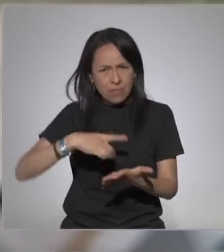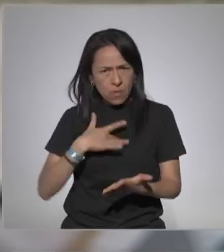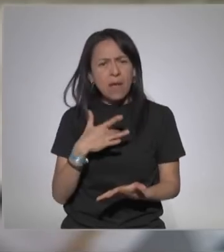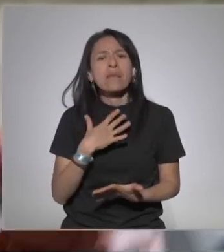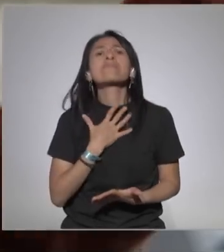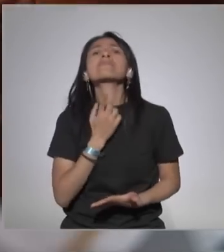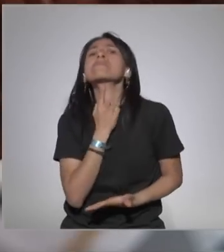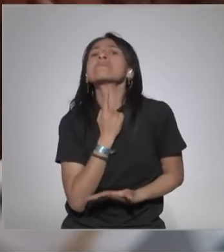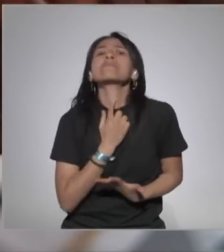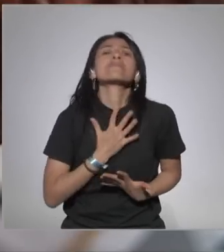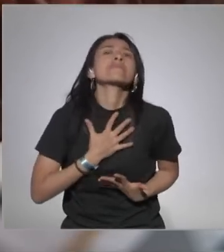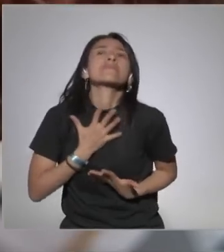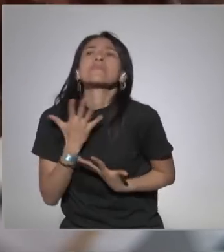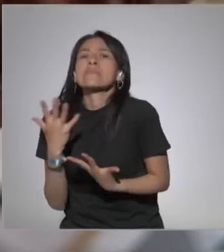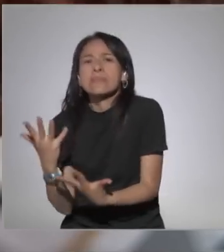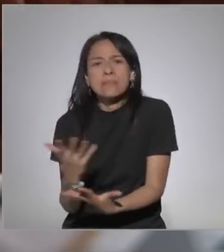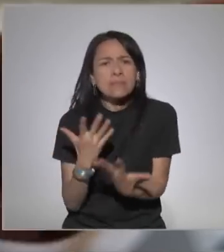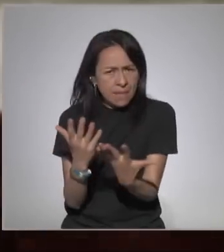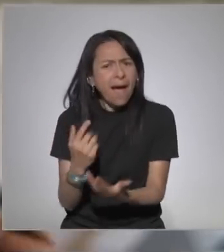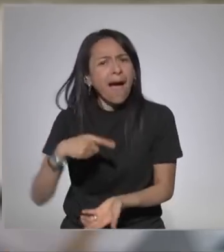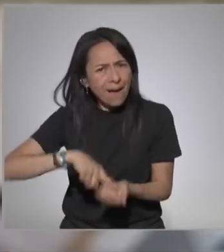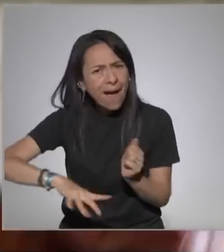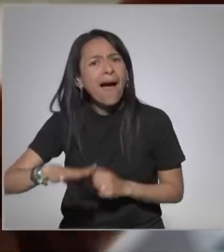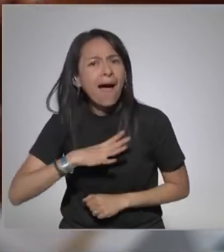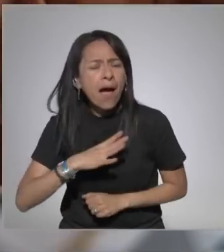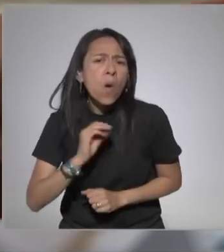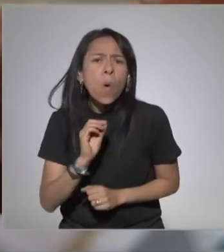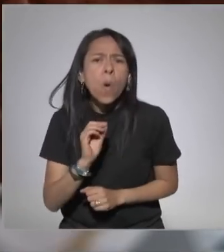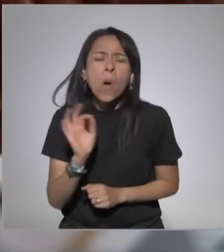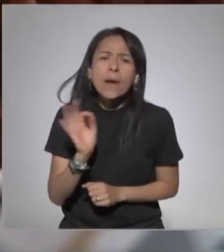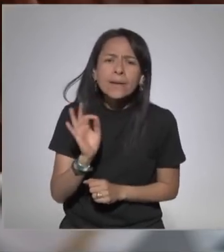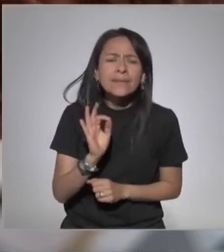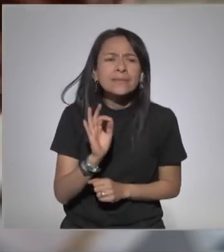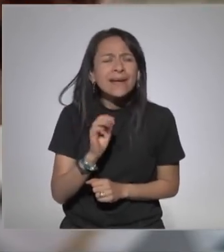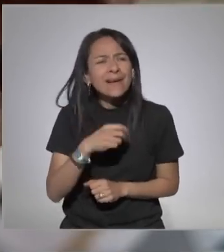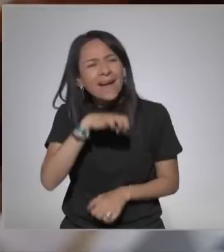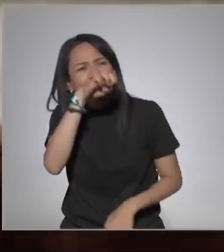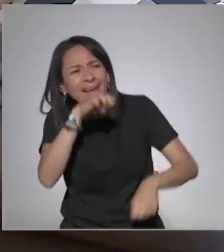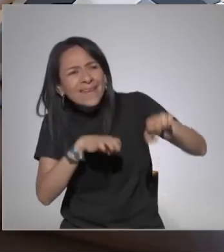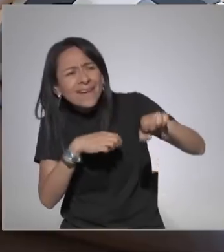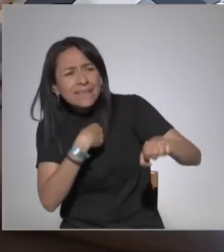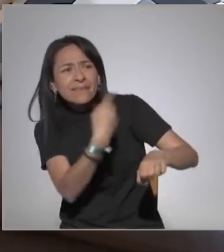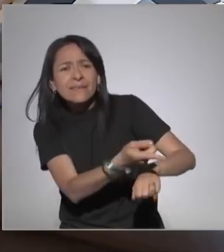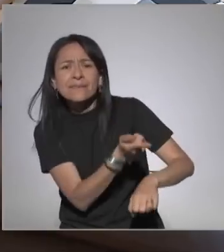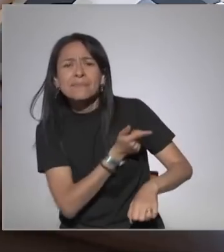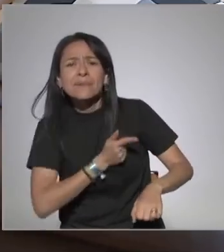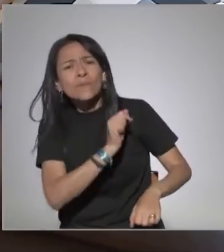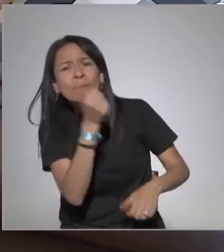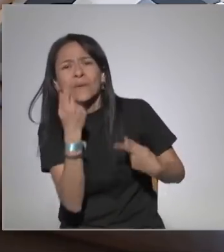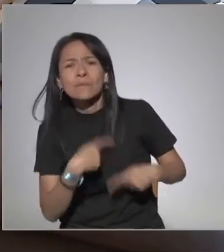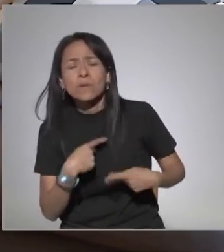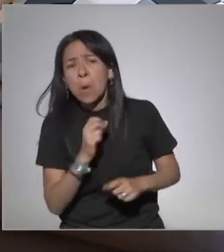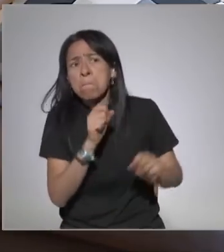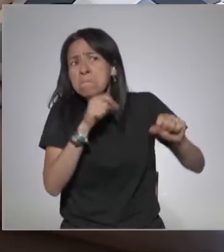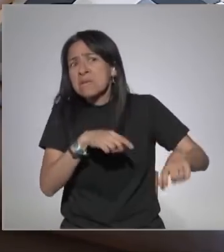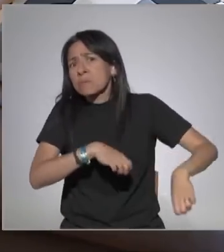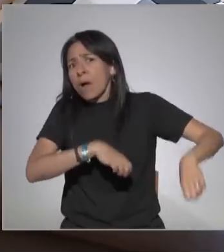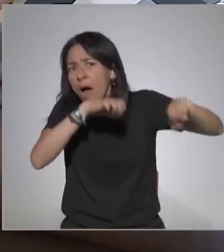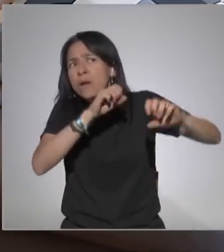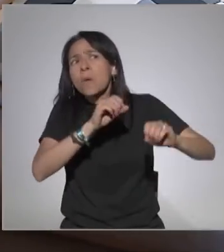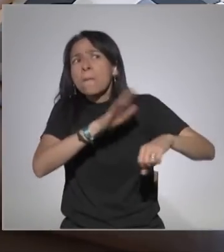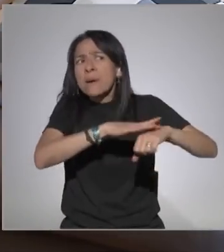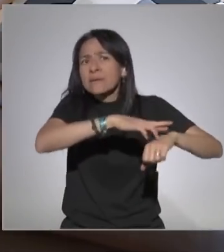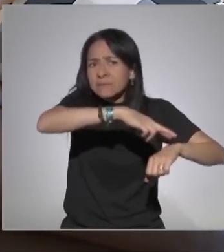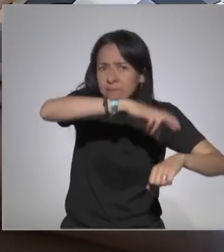le puede gustar otra persona de la misma edad o más joven, más grande, ¿no? La edad no